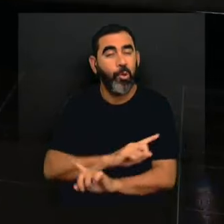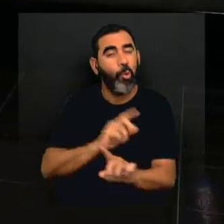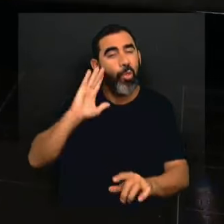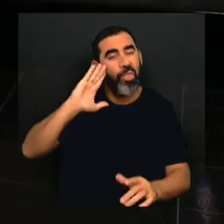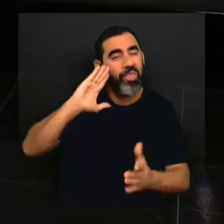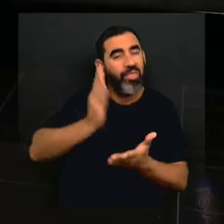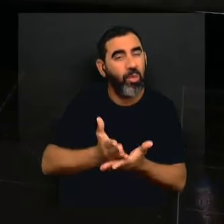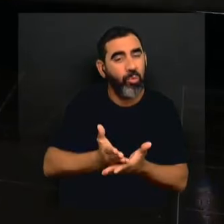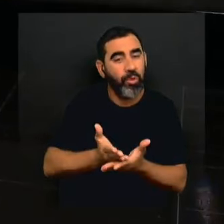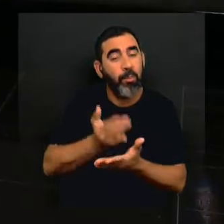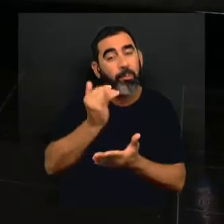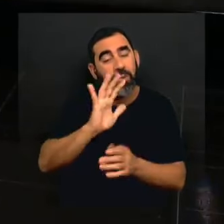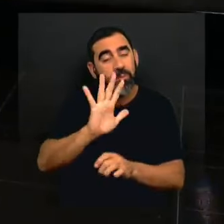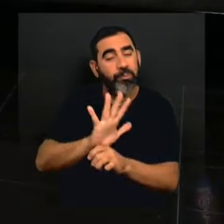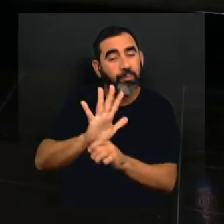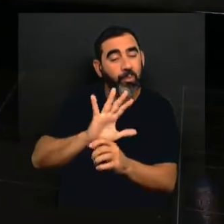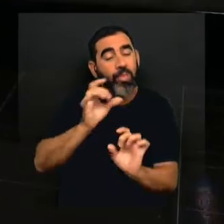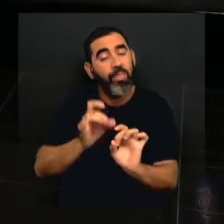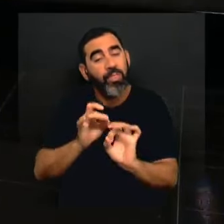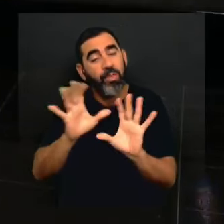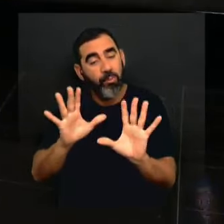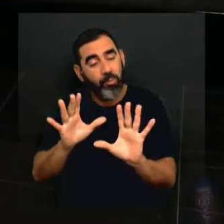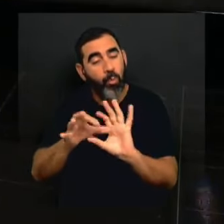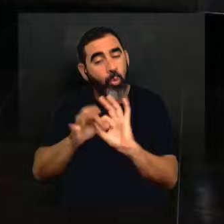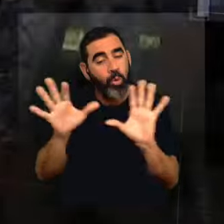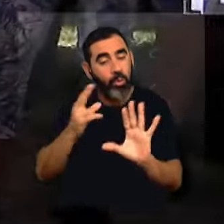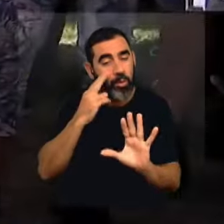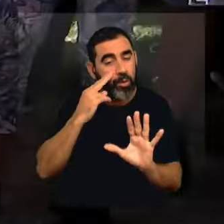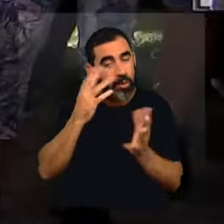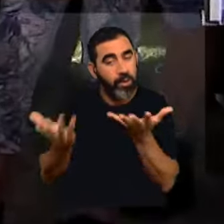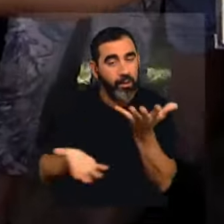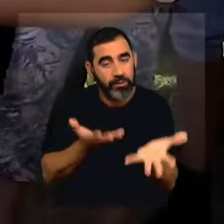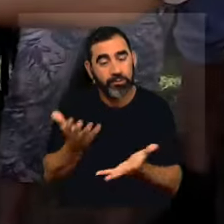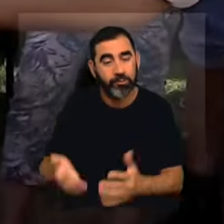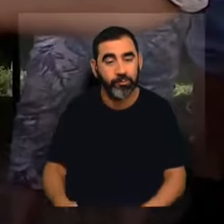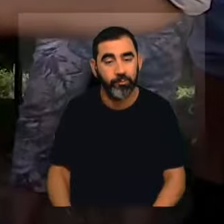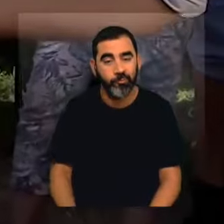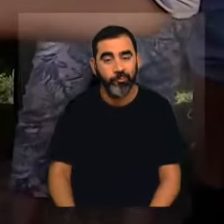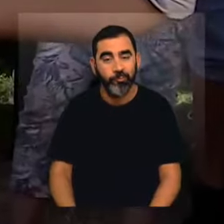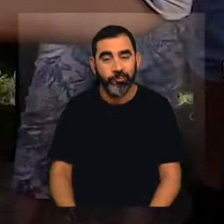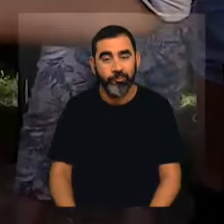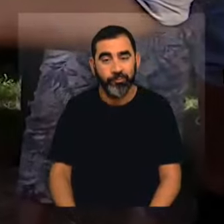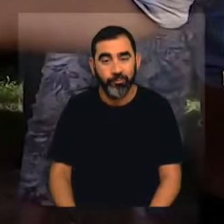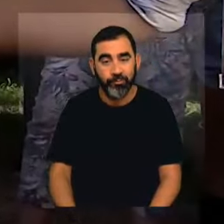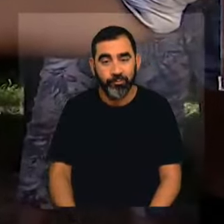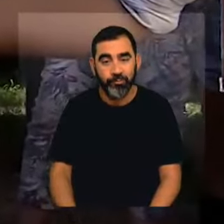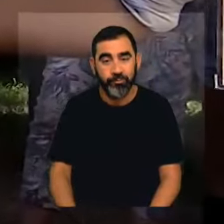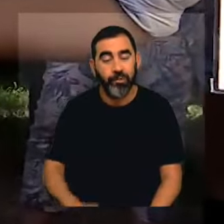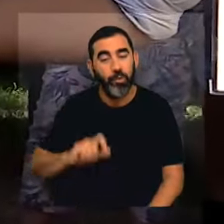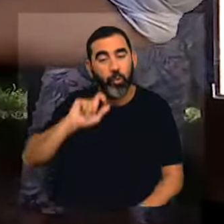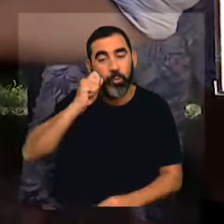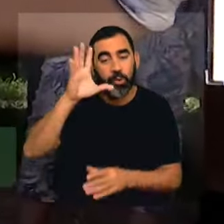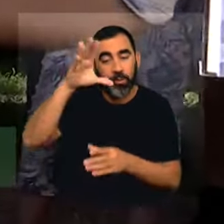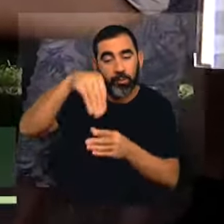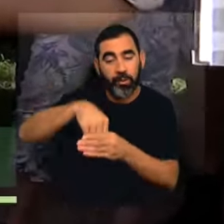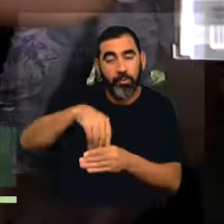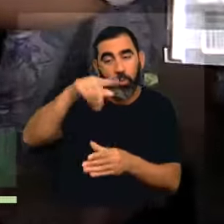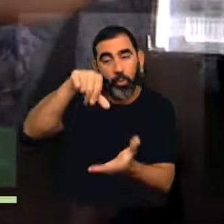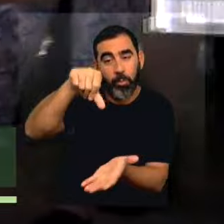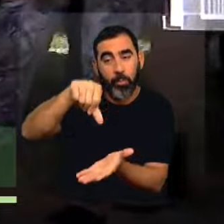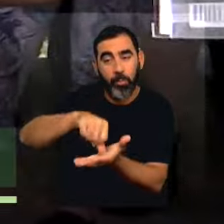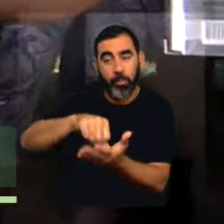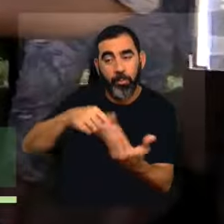Aunque juegue a la democracia sin serlo del todo no me gusta meterme en Potrero